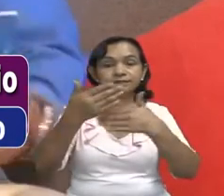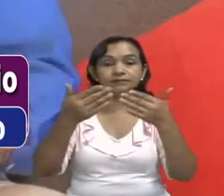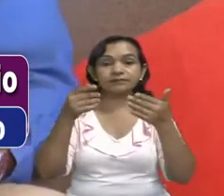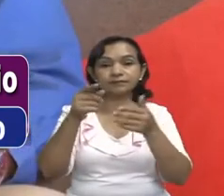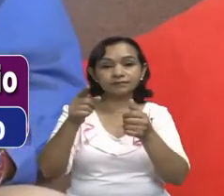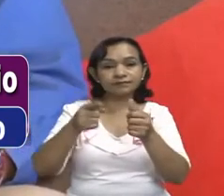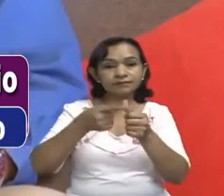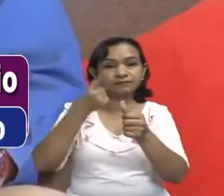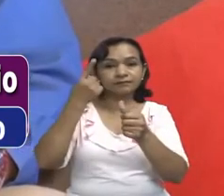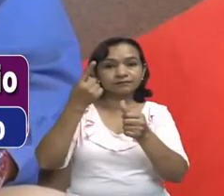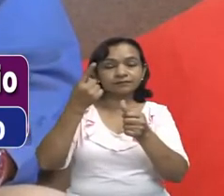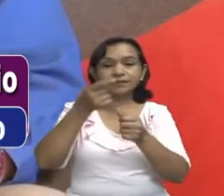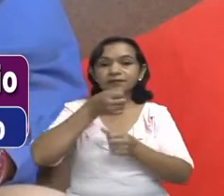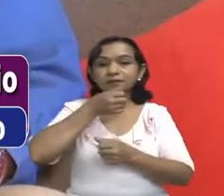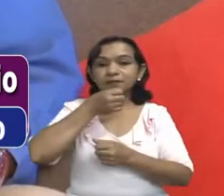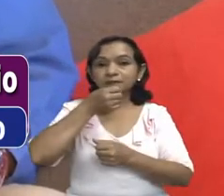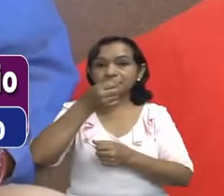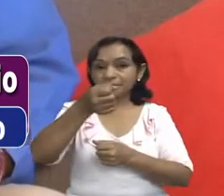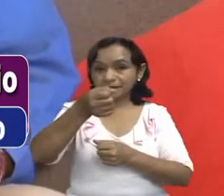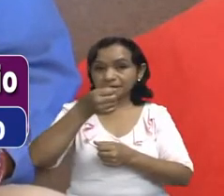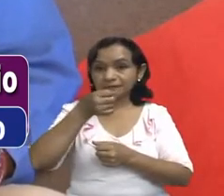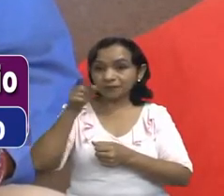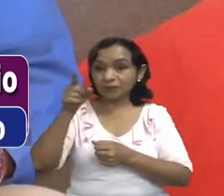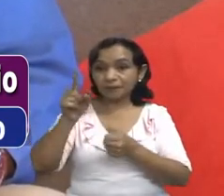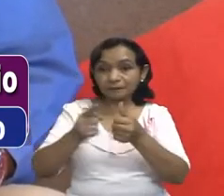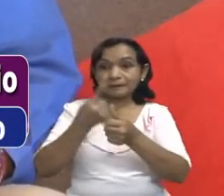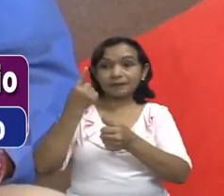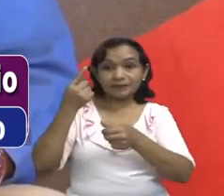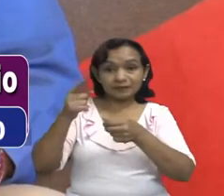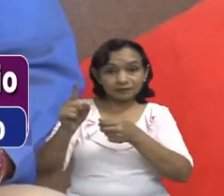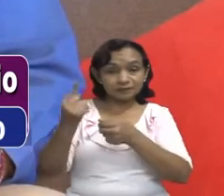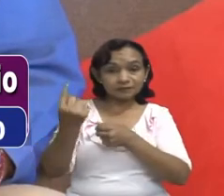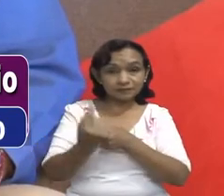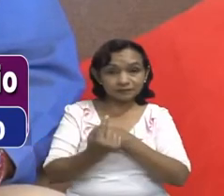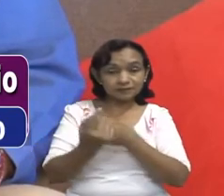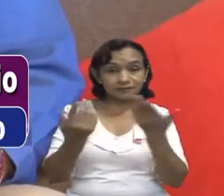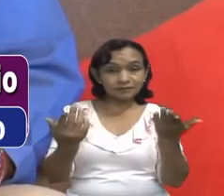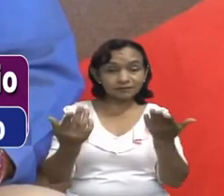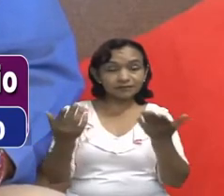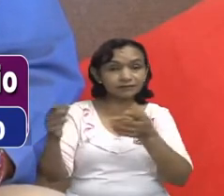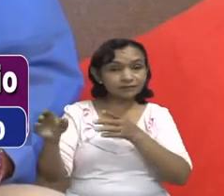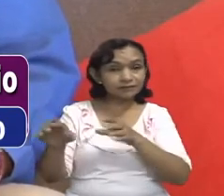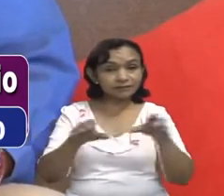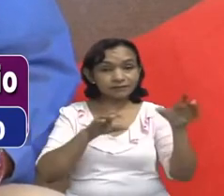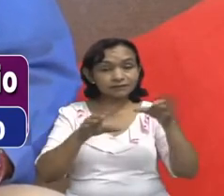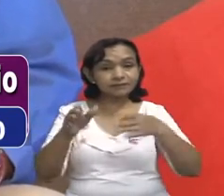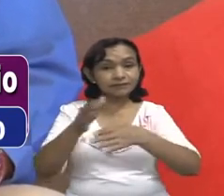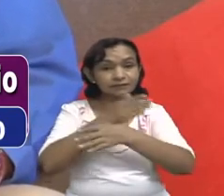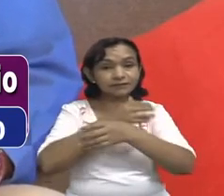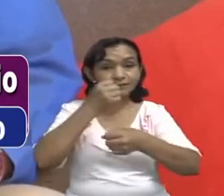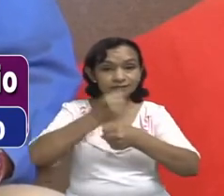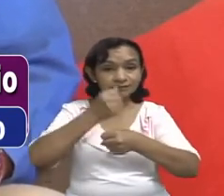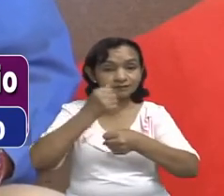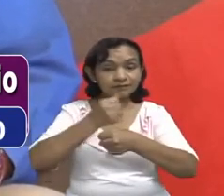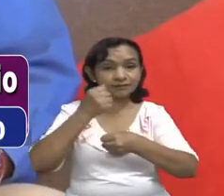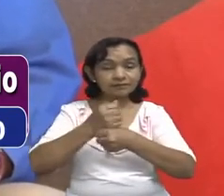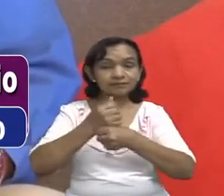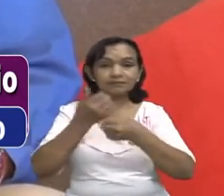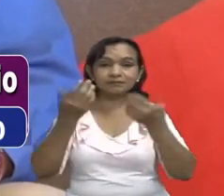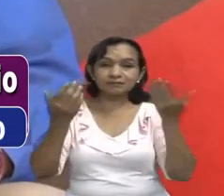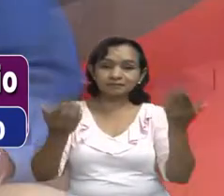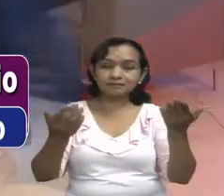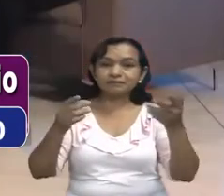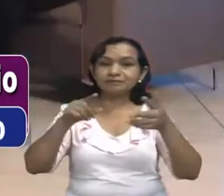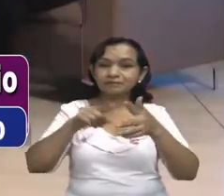primeras que te incorporas a todo el desarrollo periodístico, en este caso audiovisual. Dentro de esa dinámica, pues estamos claros que son bastante humildes los